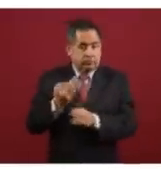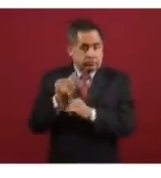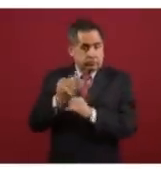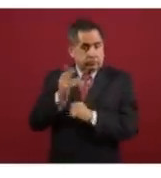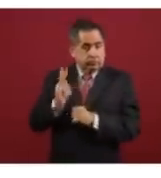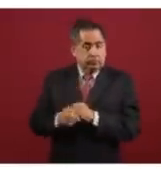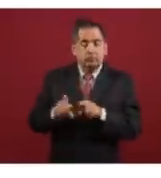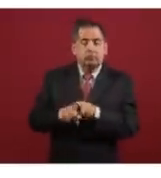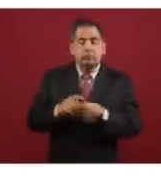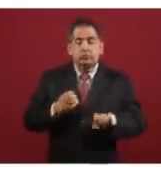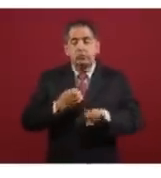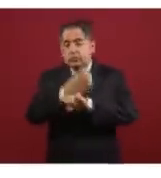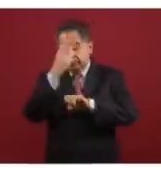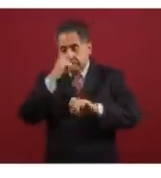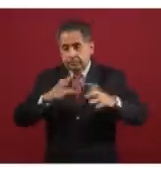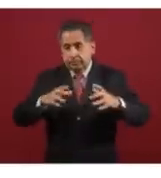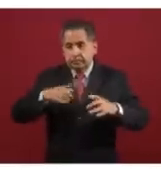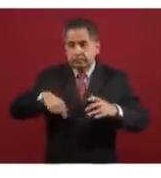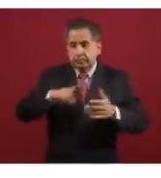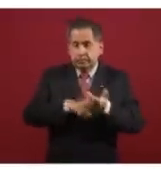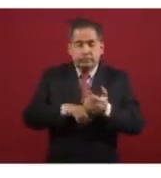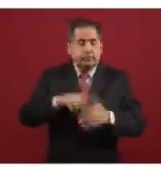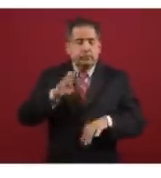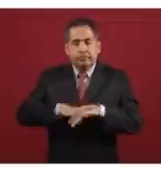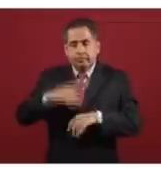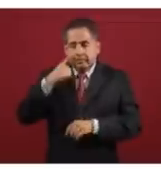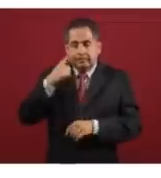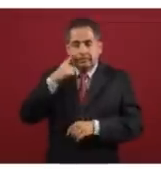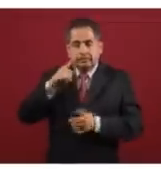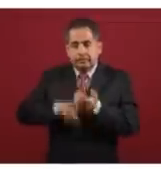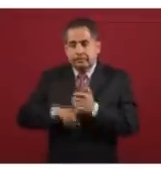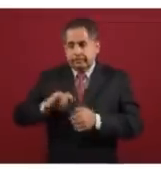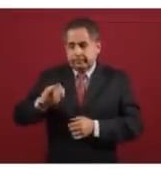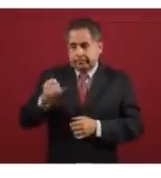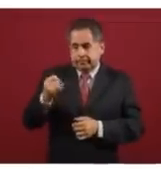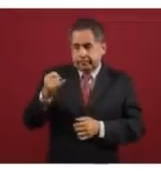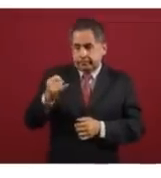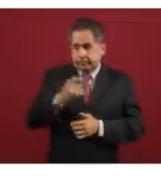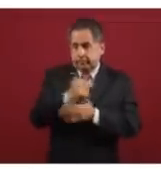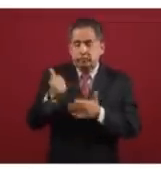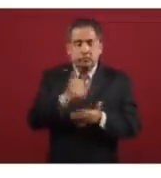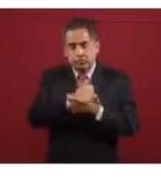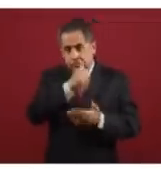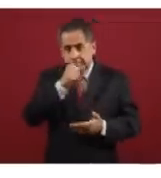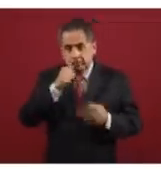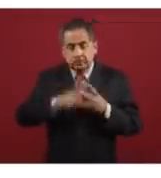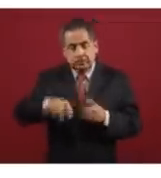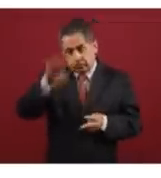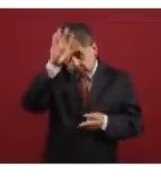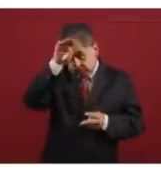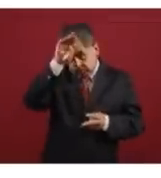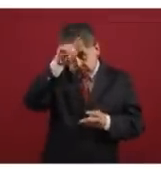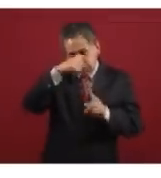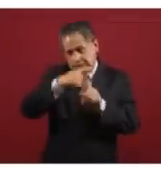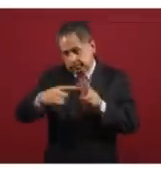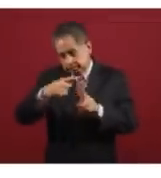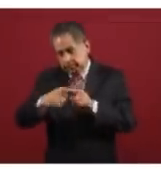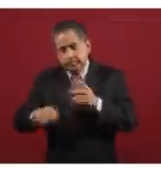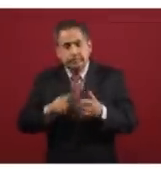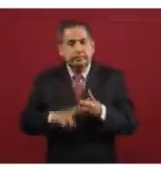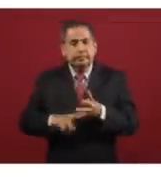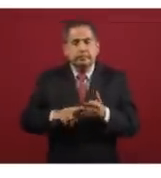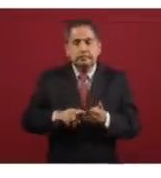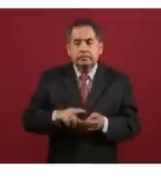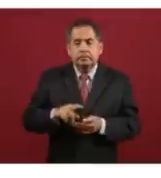México, por ejemplo, bueno, aquí en la mayor incidencia está en Tijuana, Ciudad Juárez, Monterrey a la mitad,